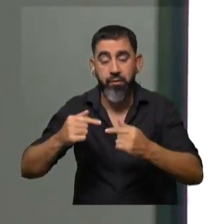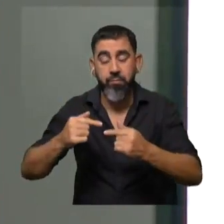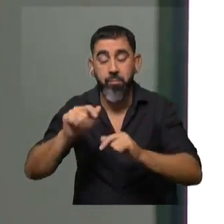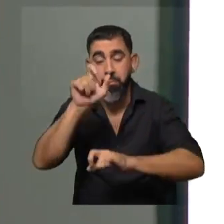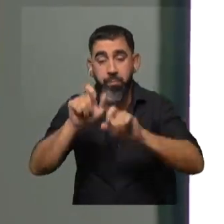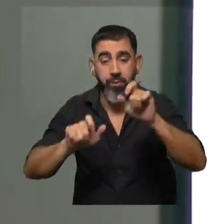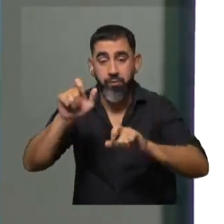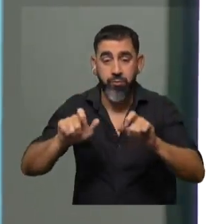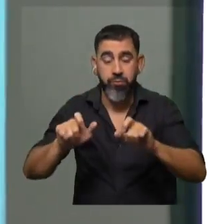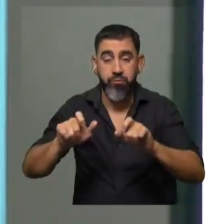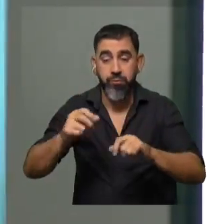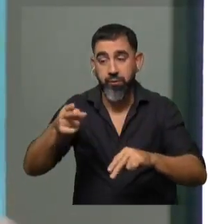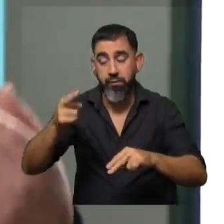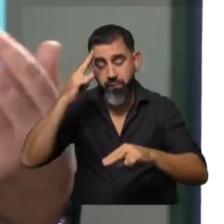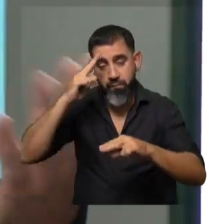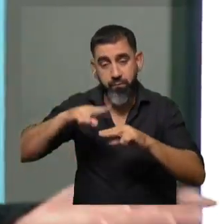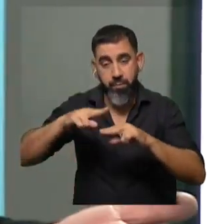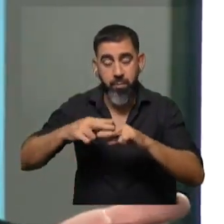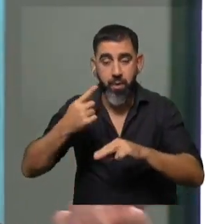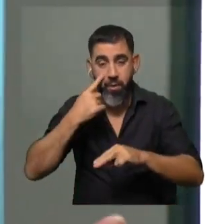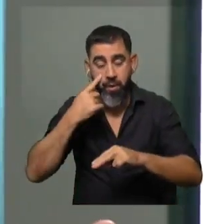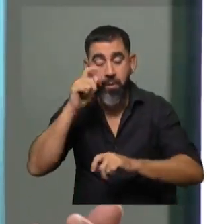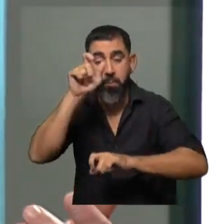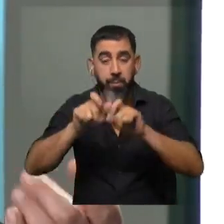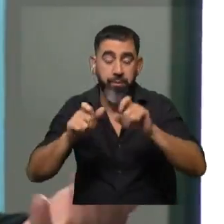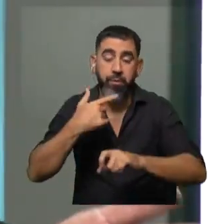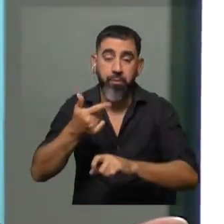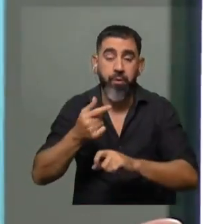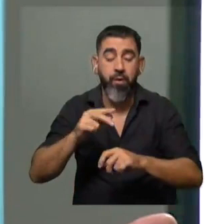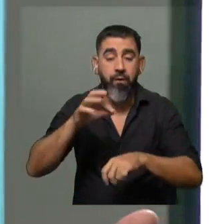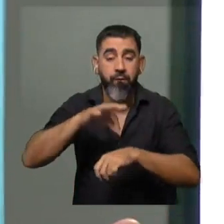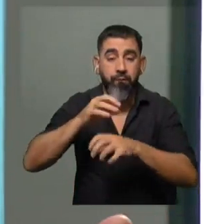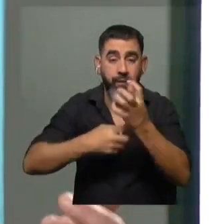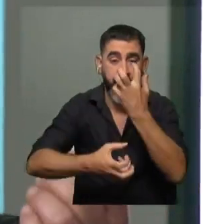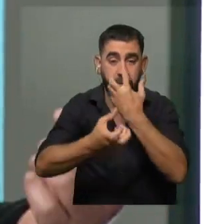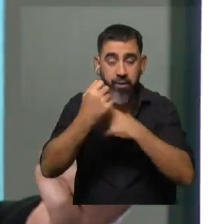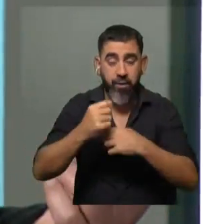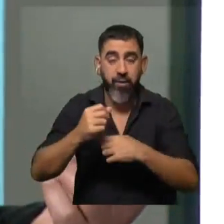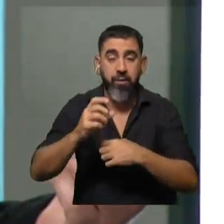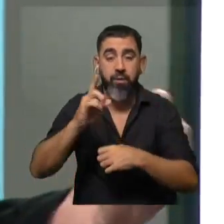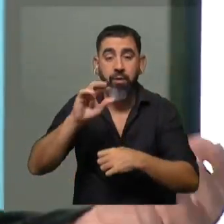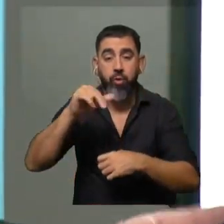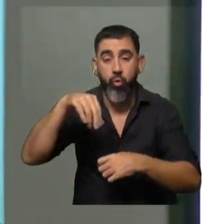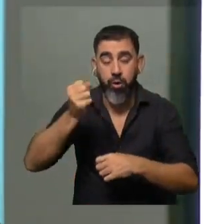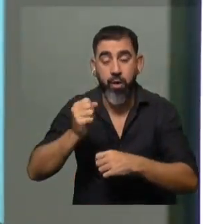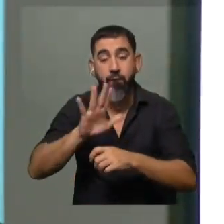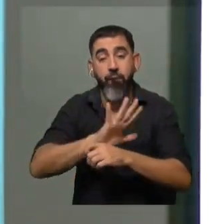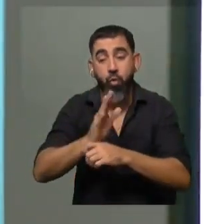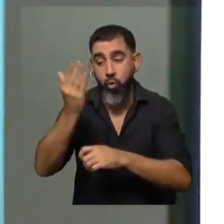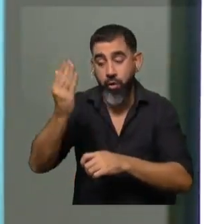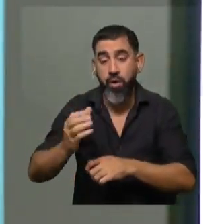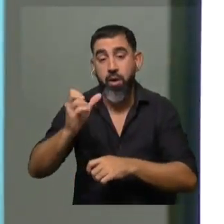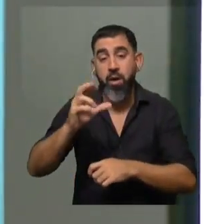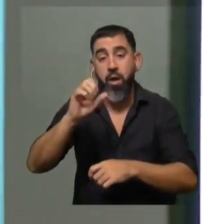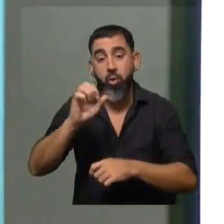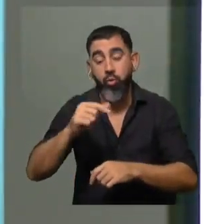actores en cuanto a esta enfermedad, gente desde la veterinaria como es Dinora Satraño, desde la biología molecular como es Carlos Robelo